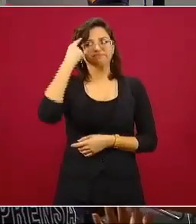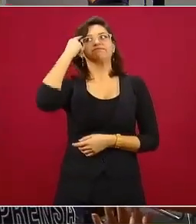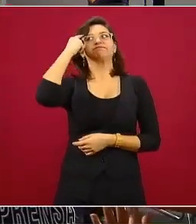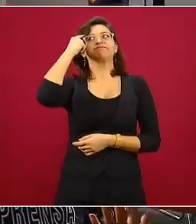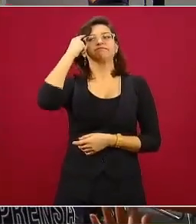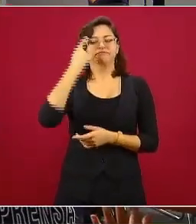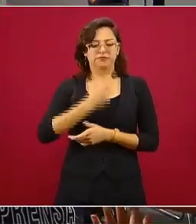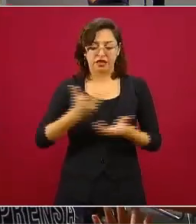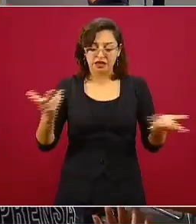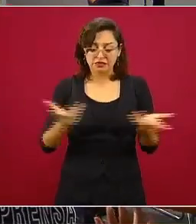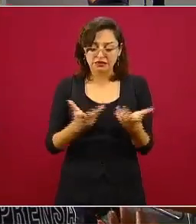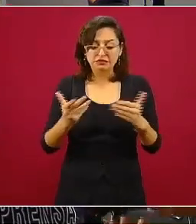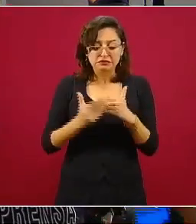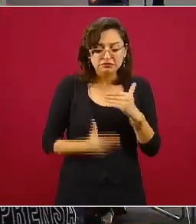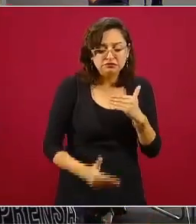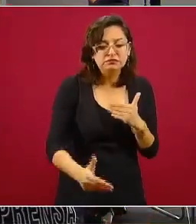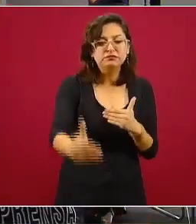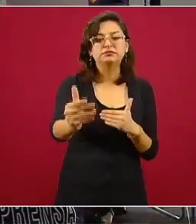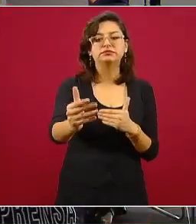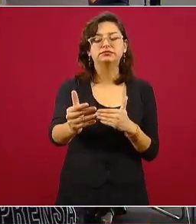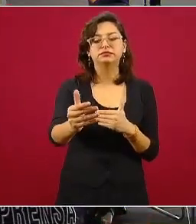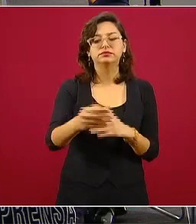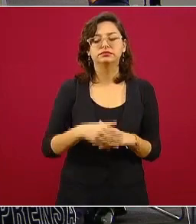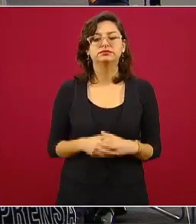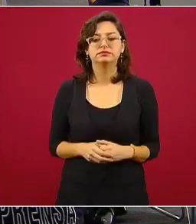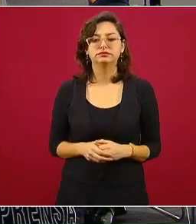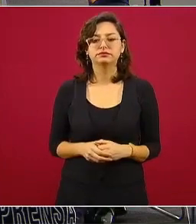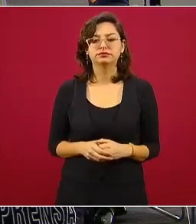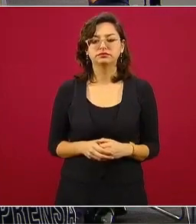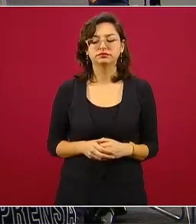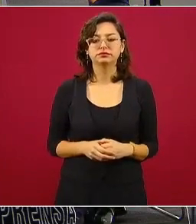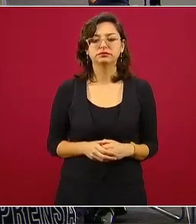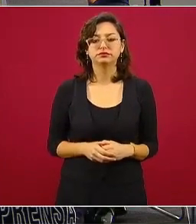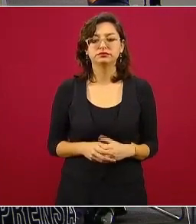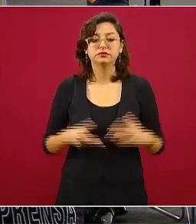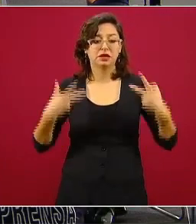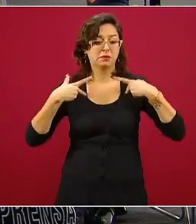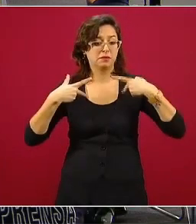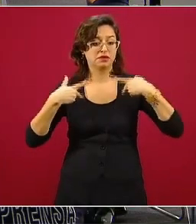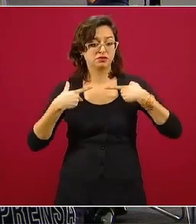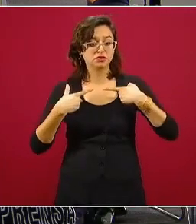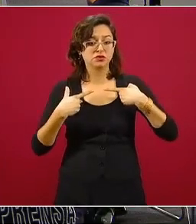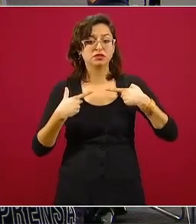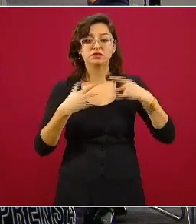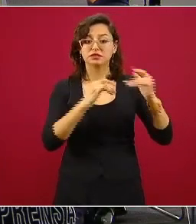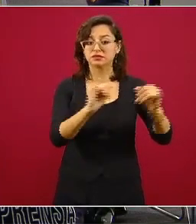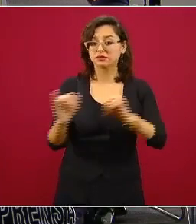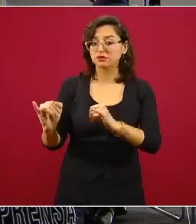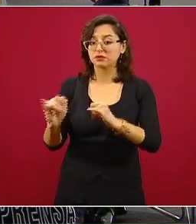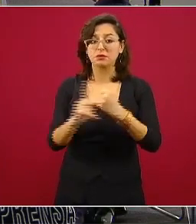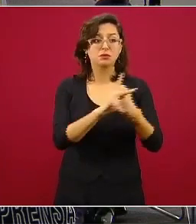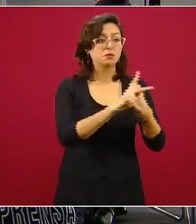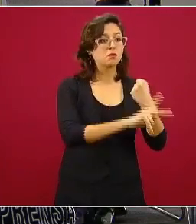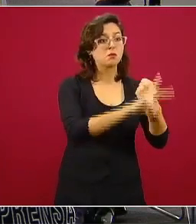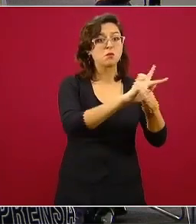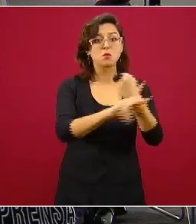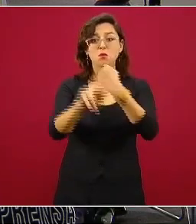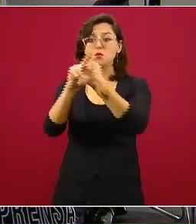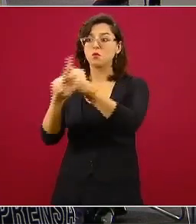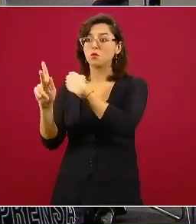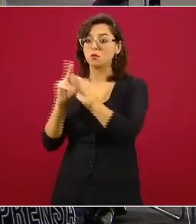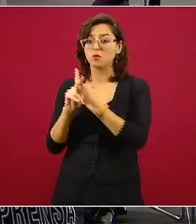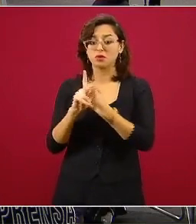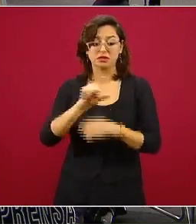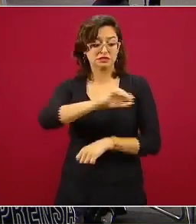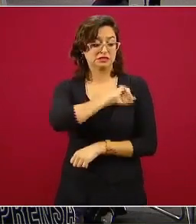certeza de que tanto para individuos como para naciones el cuidado